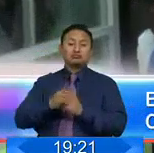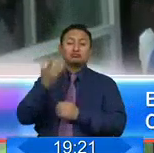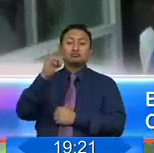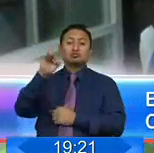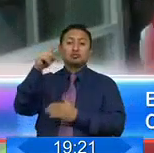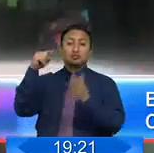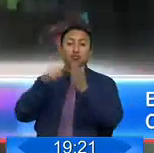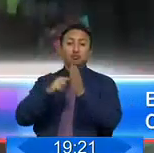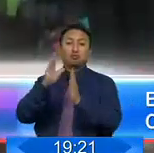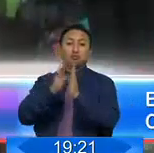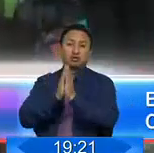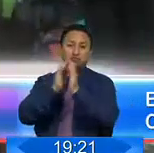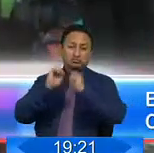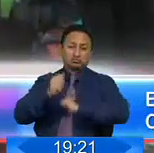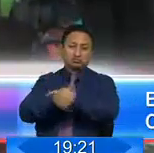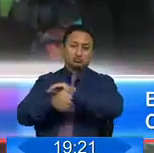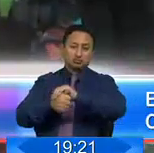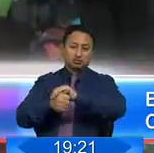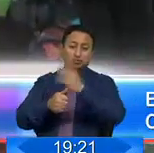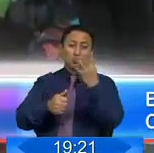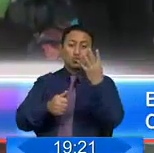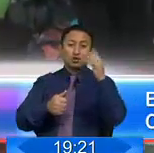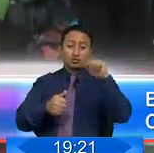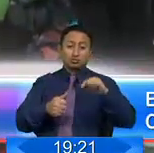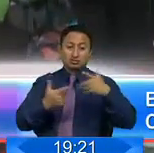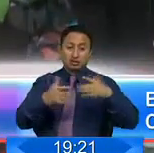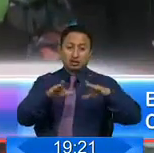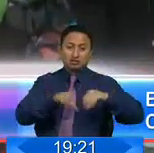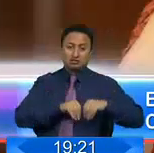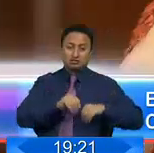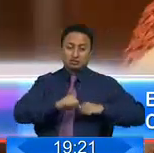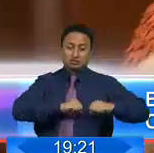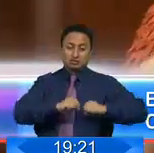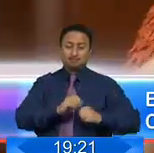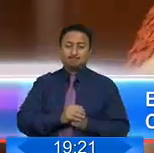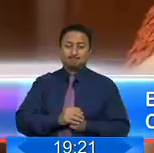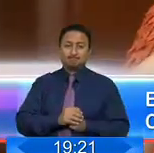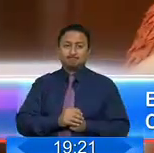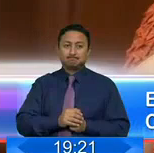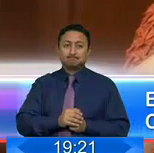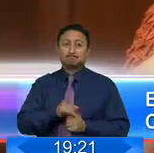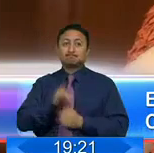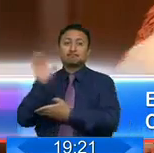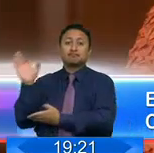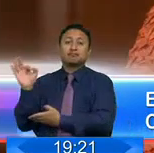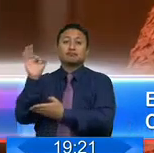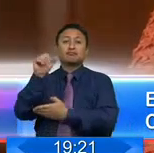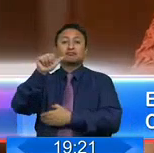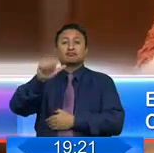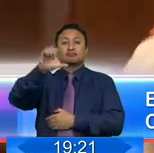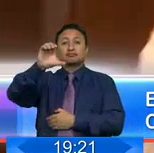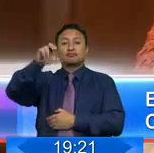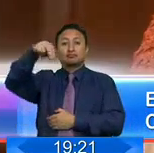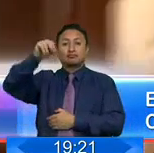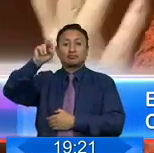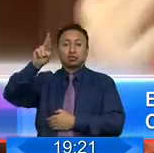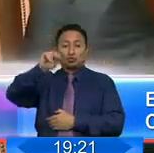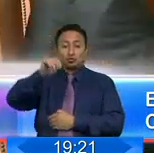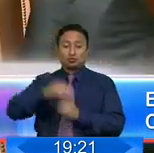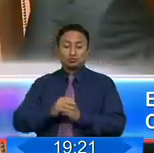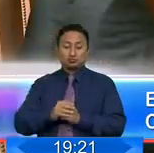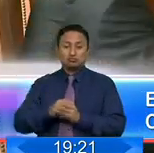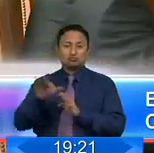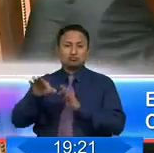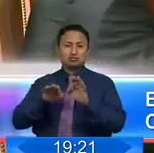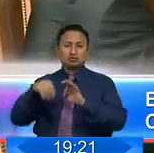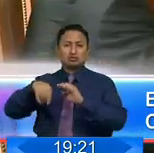refugio, de las cuales 4.000 han sido admitidas a trámite. Por su parte, la representante de la ACNUR, María Clara Martín, exaltó la labor